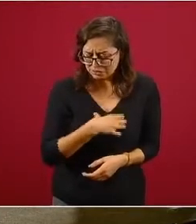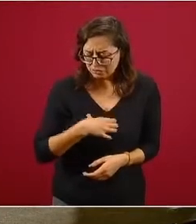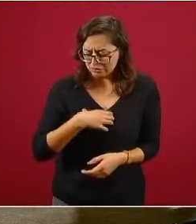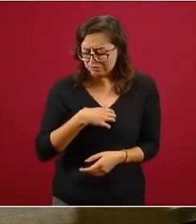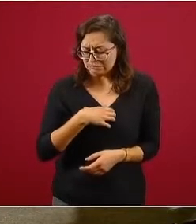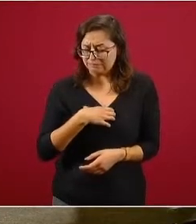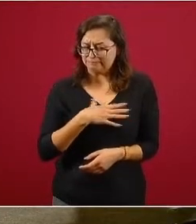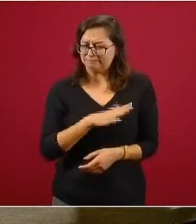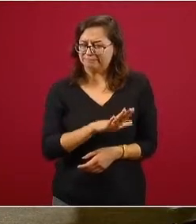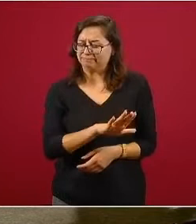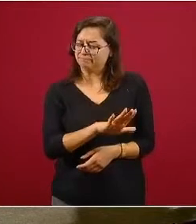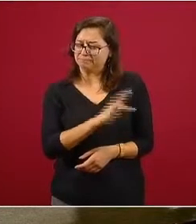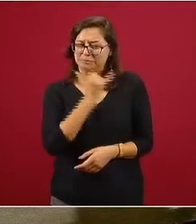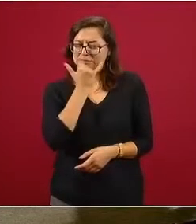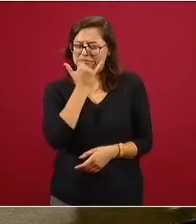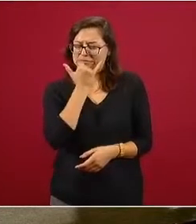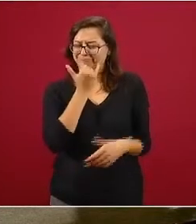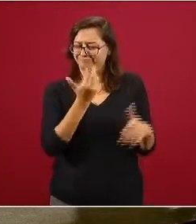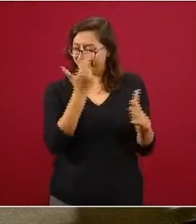satisfacción en medio de una